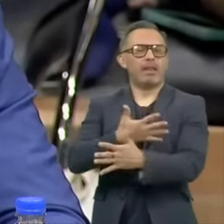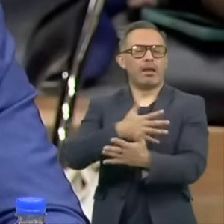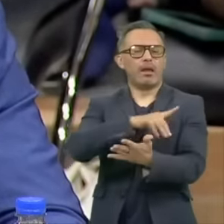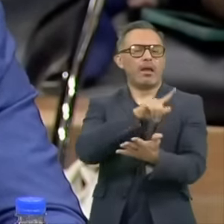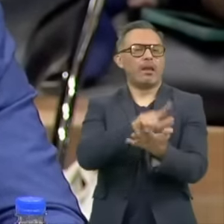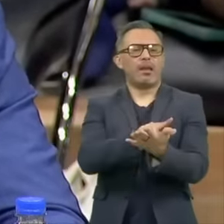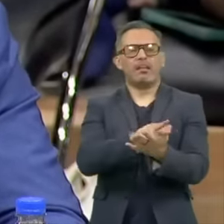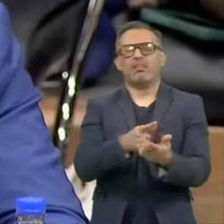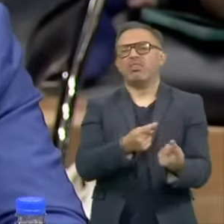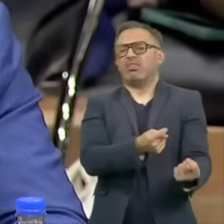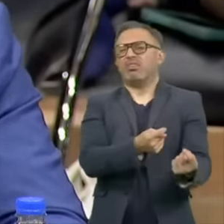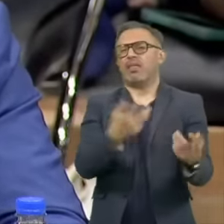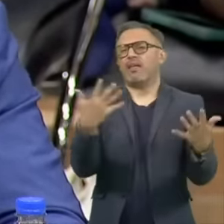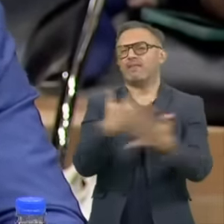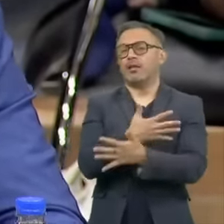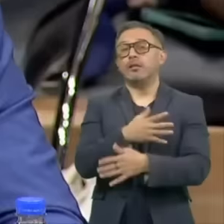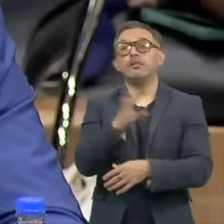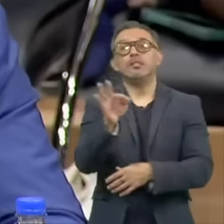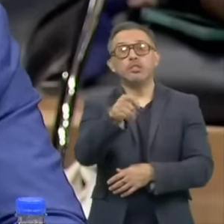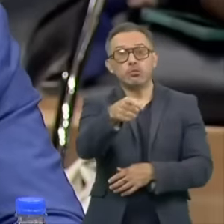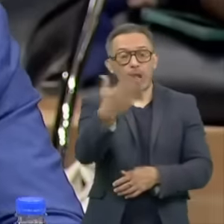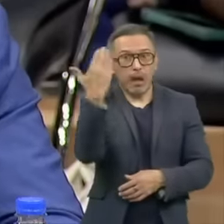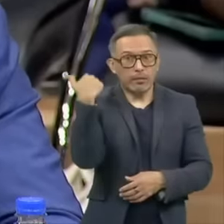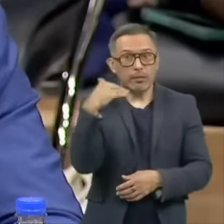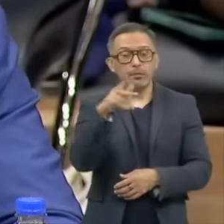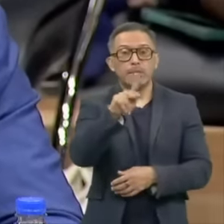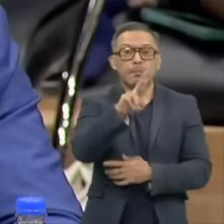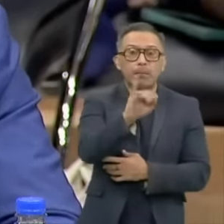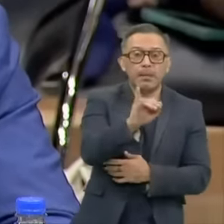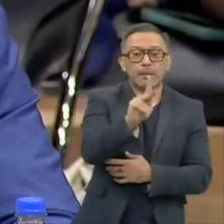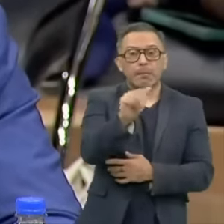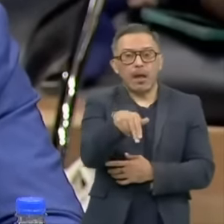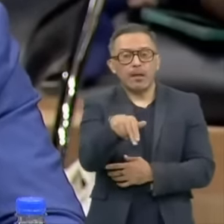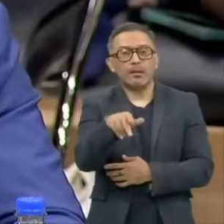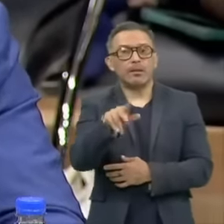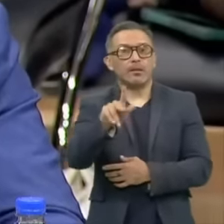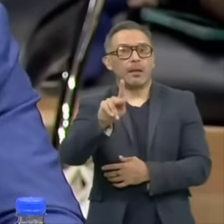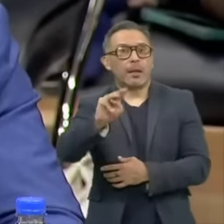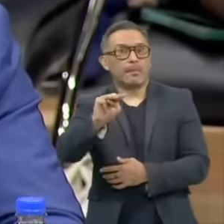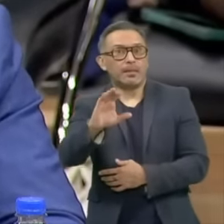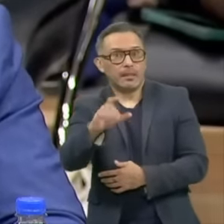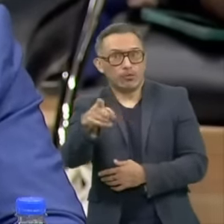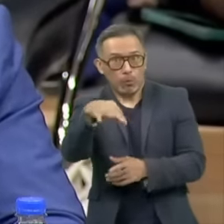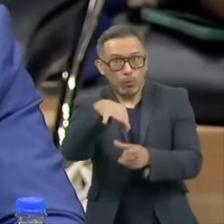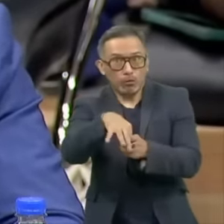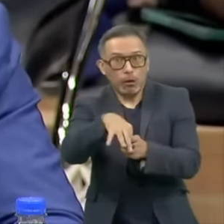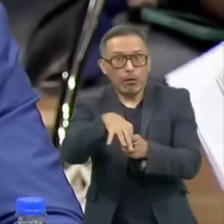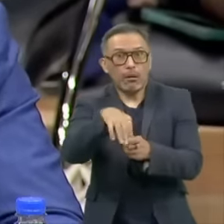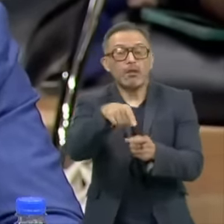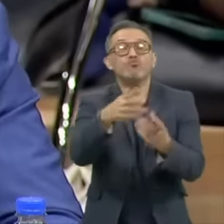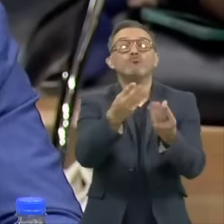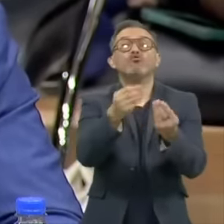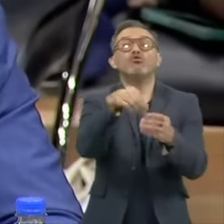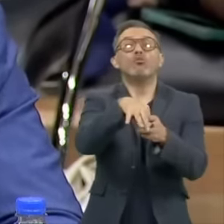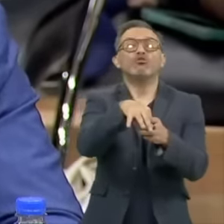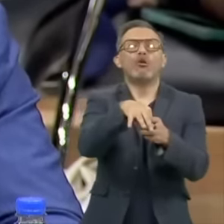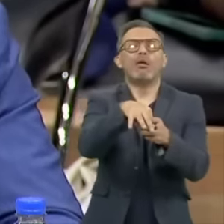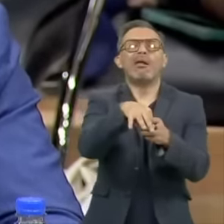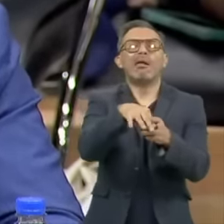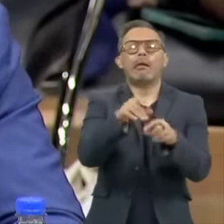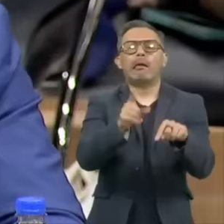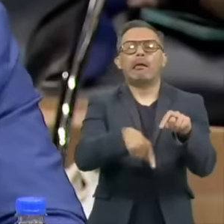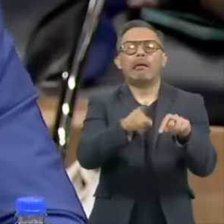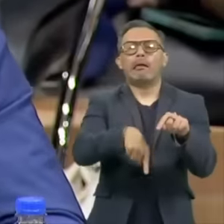Si votaste por el PRI, por el PAN, por el PRD o por MC, muchos de estos votos se los están pasando a Morena y sus